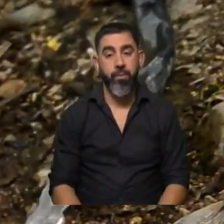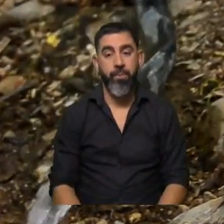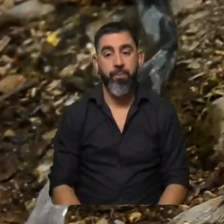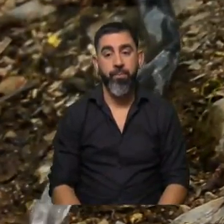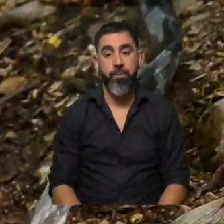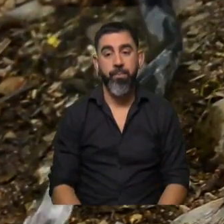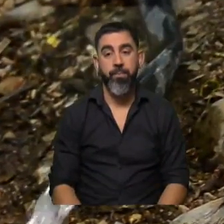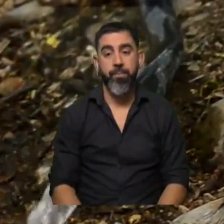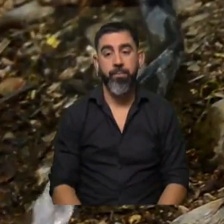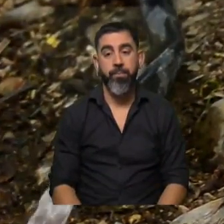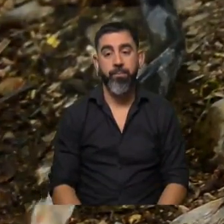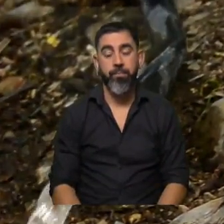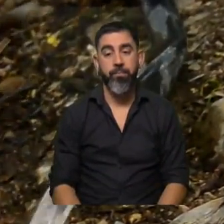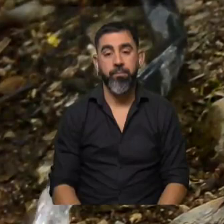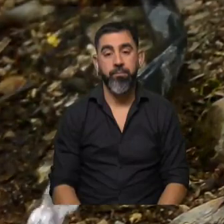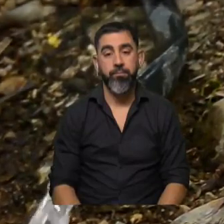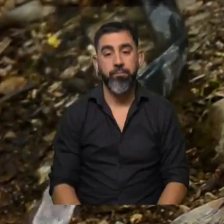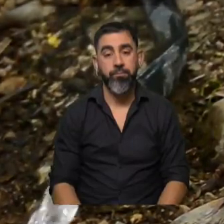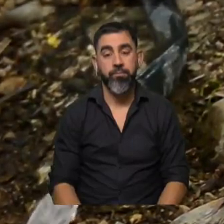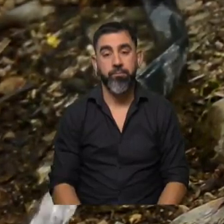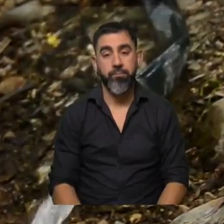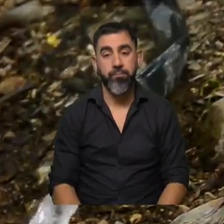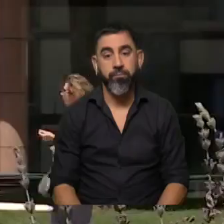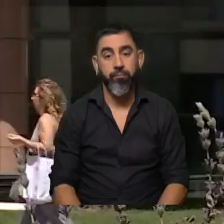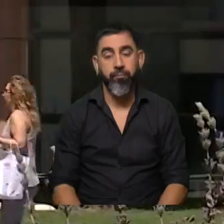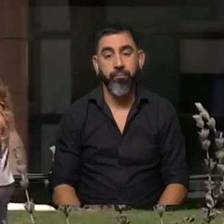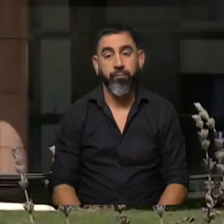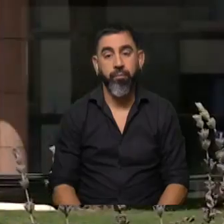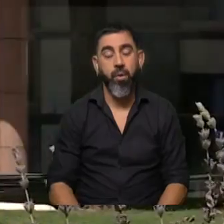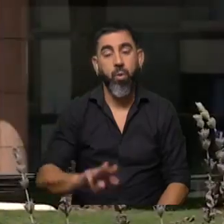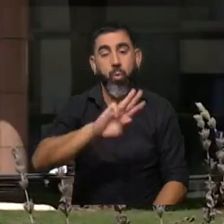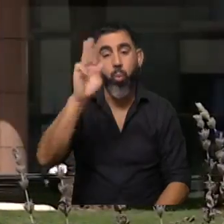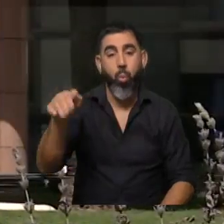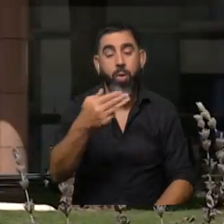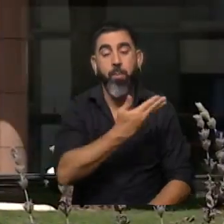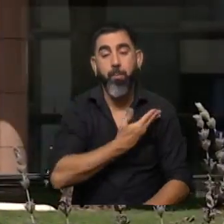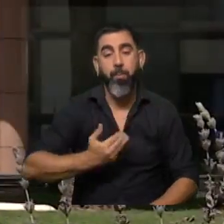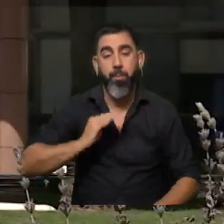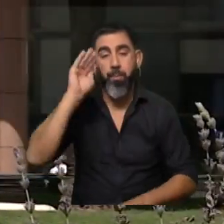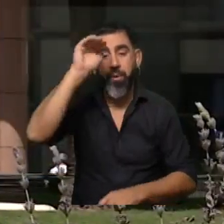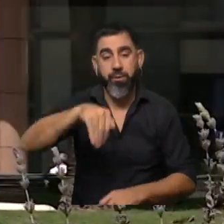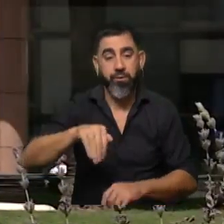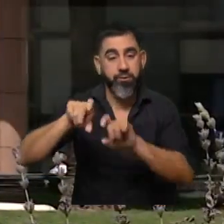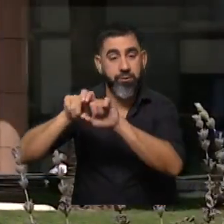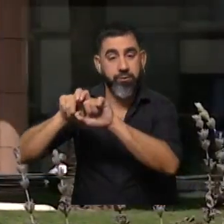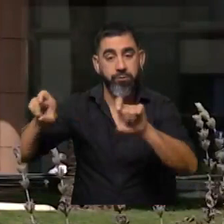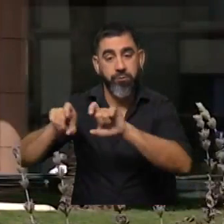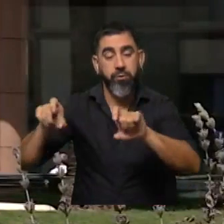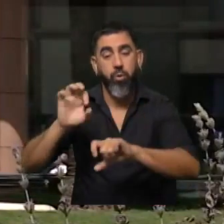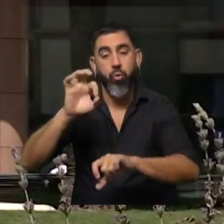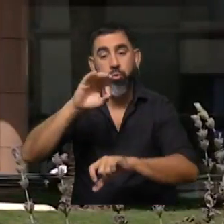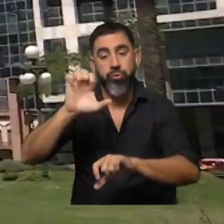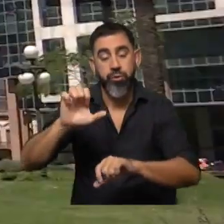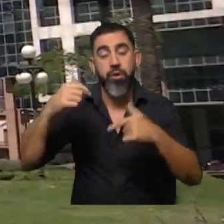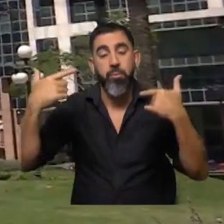del agua en Montevideo. La vemos en pantalla. Por su parte, en la web de Presidencia de la República están publicados datos de OCE y